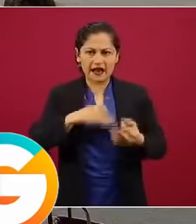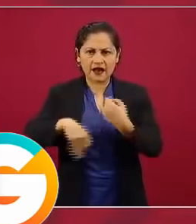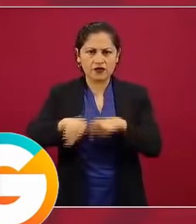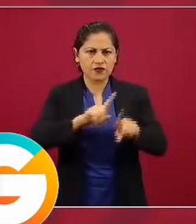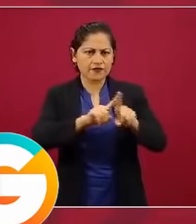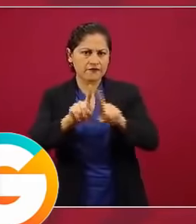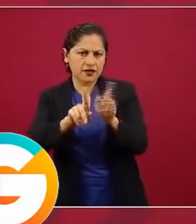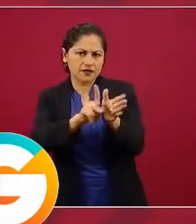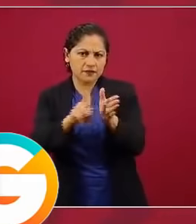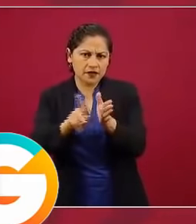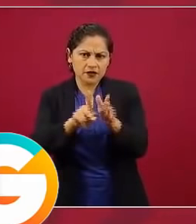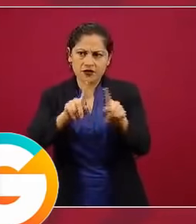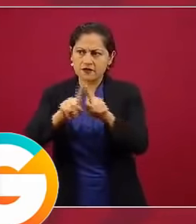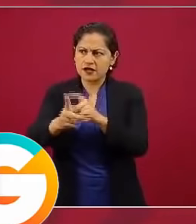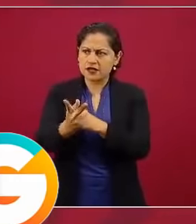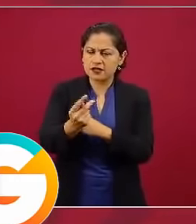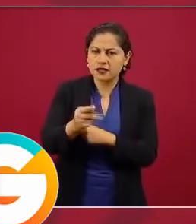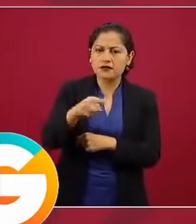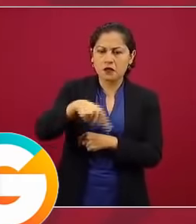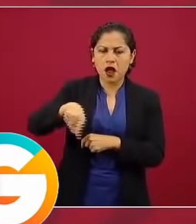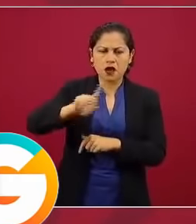Corte